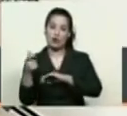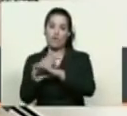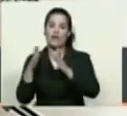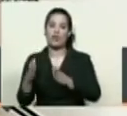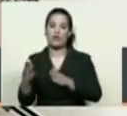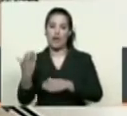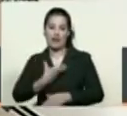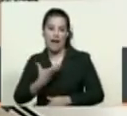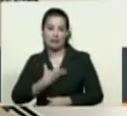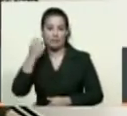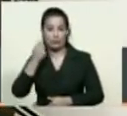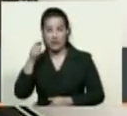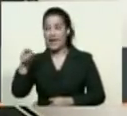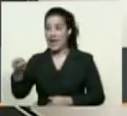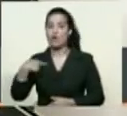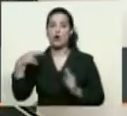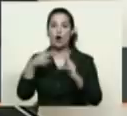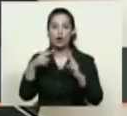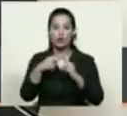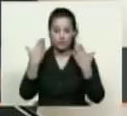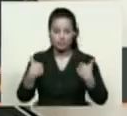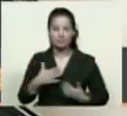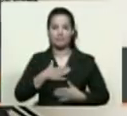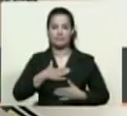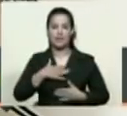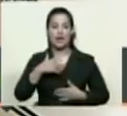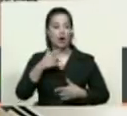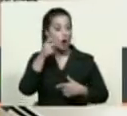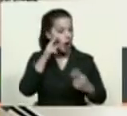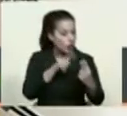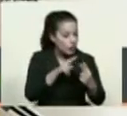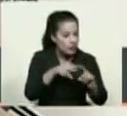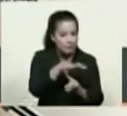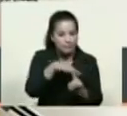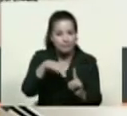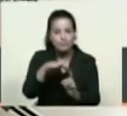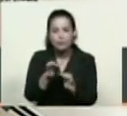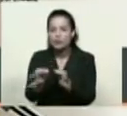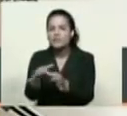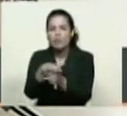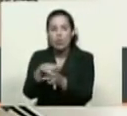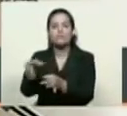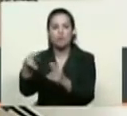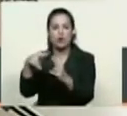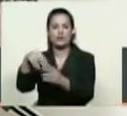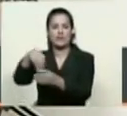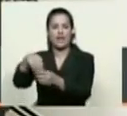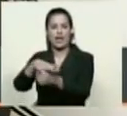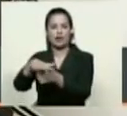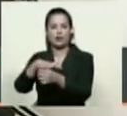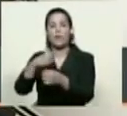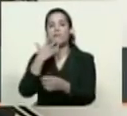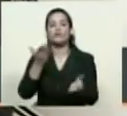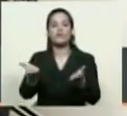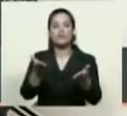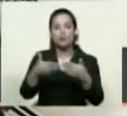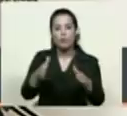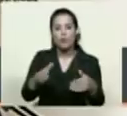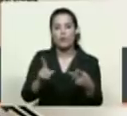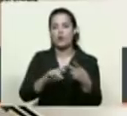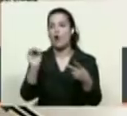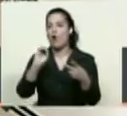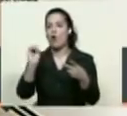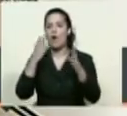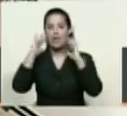del pueblo en sus ciudades, en sus pueblos más pequeños, todo lo que tiene que ver con servicios públicos, todo lo que tiene que ver